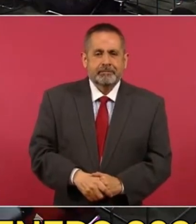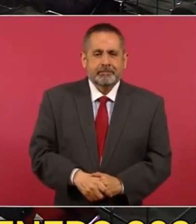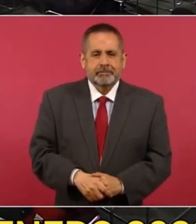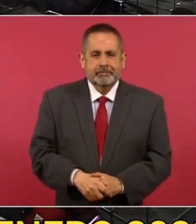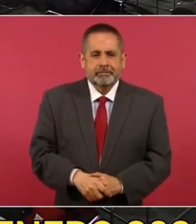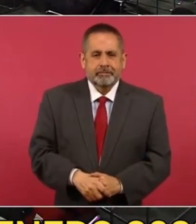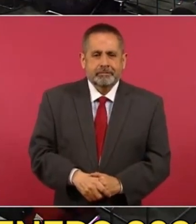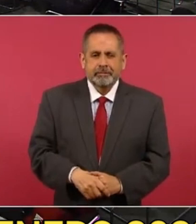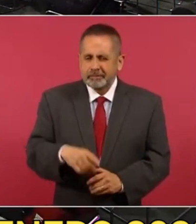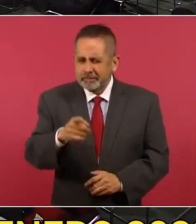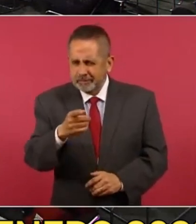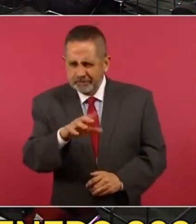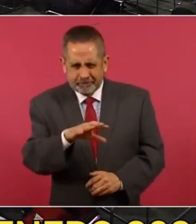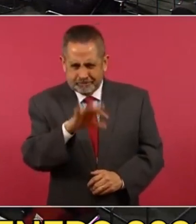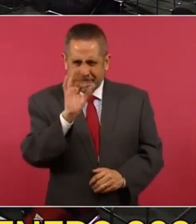No encontraron a…